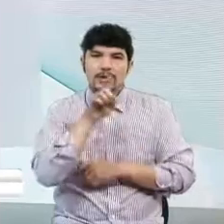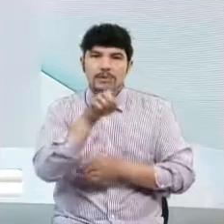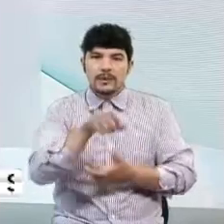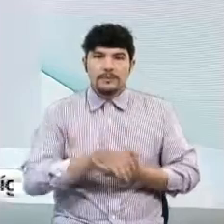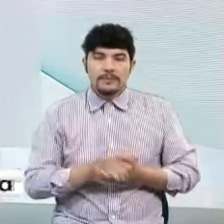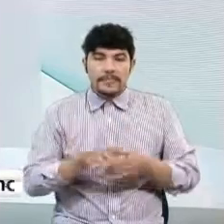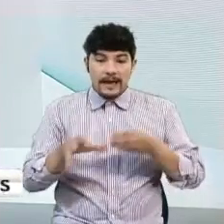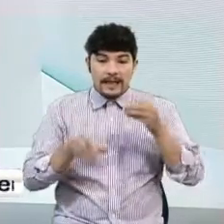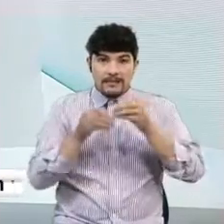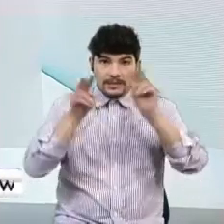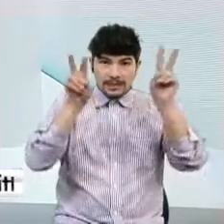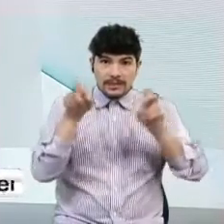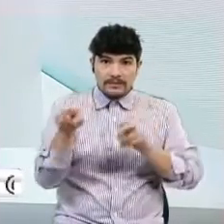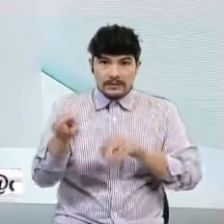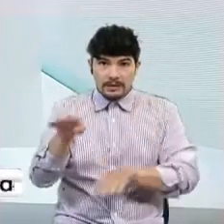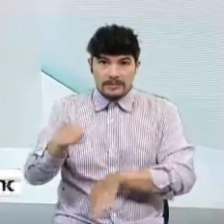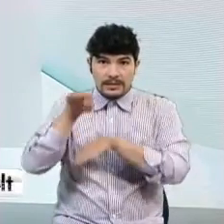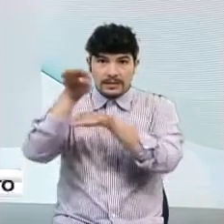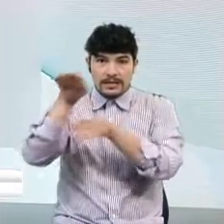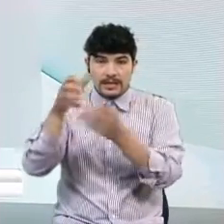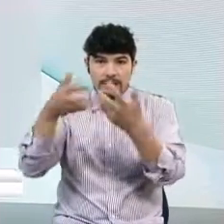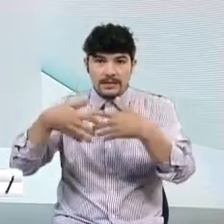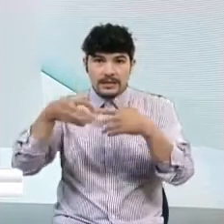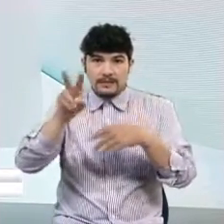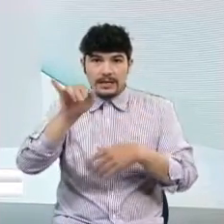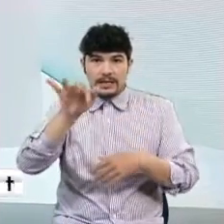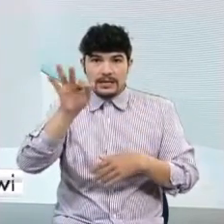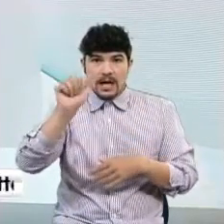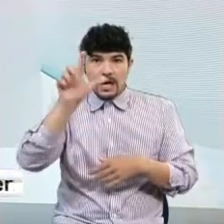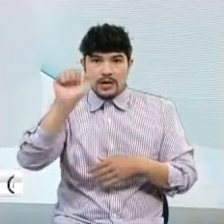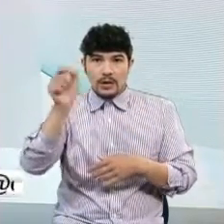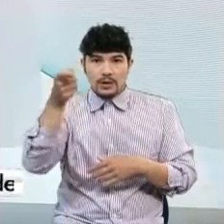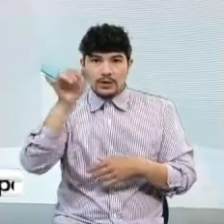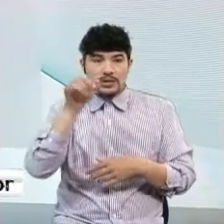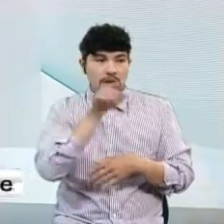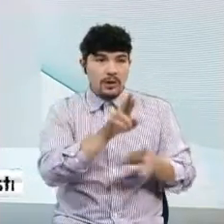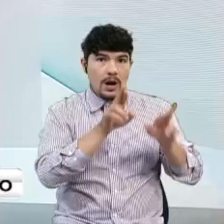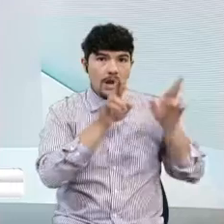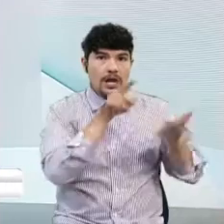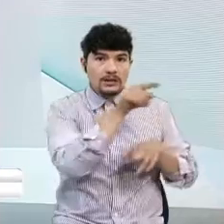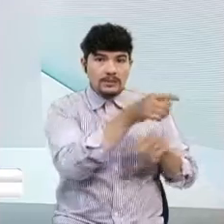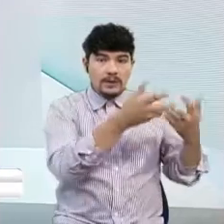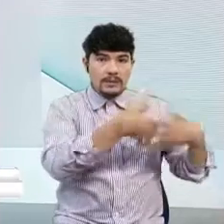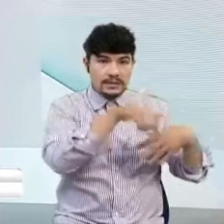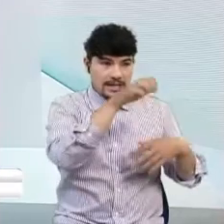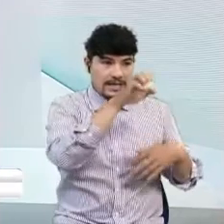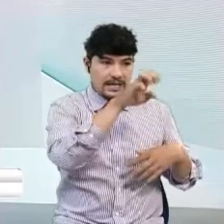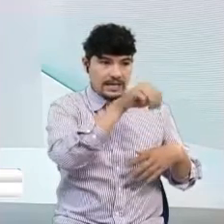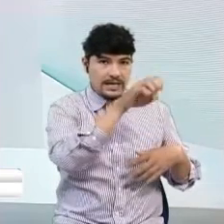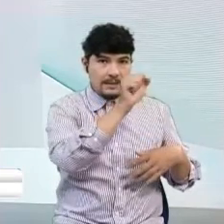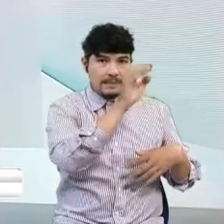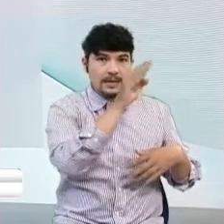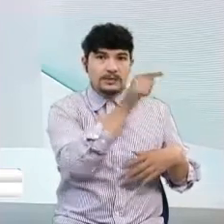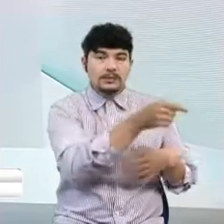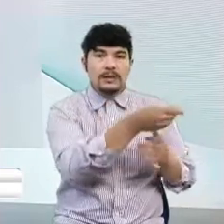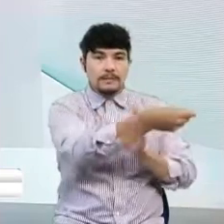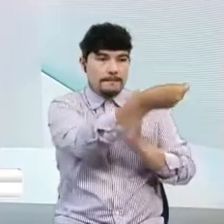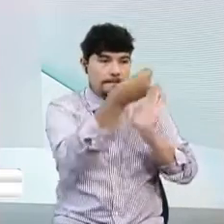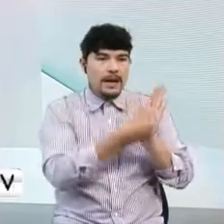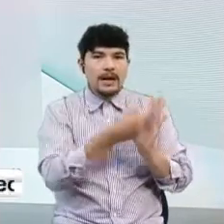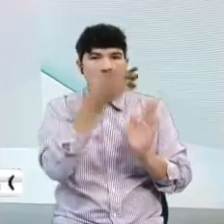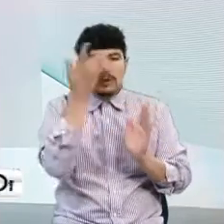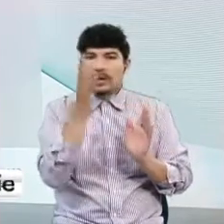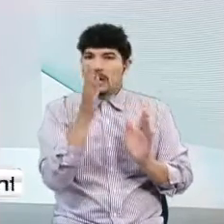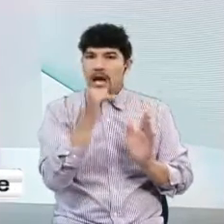A propósito de este tema, representantes de Vitalogy esperan que la empresa de aseo de Bucaramanga les pague una indemnización al no adjudicarles el contrato